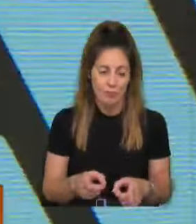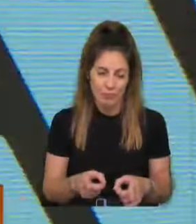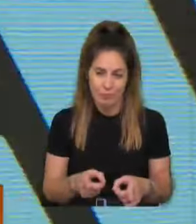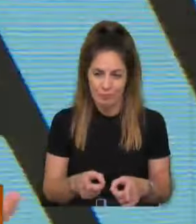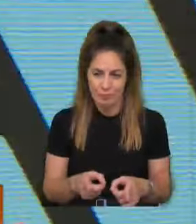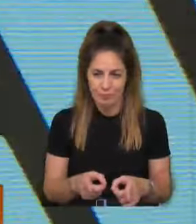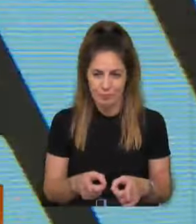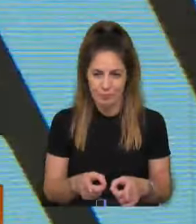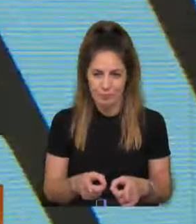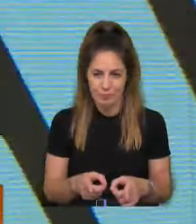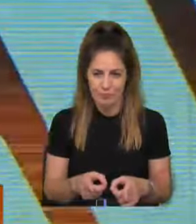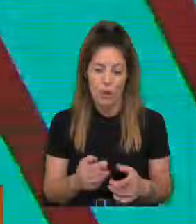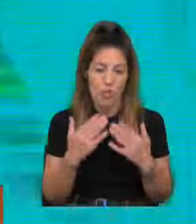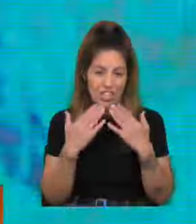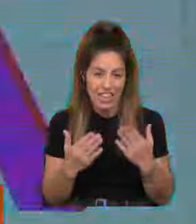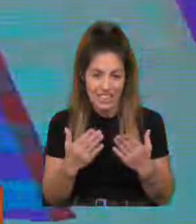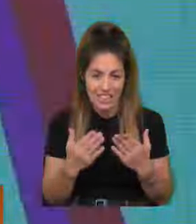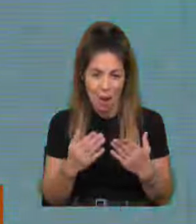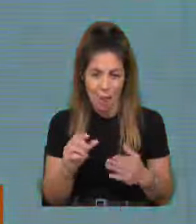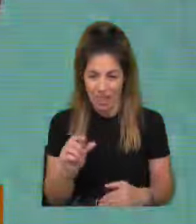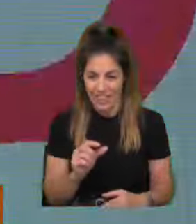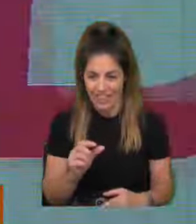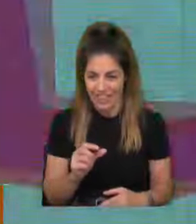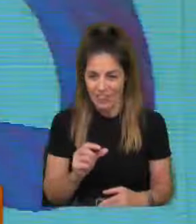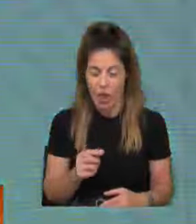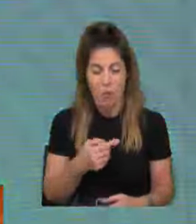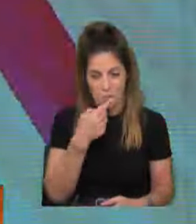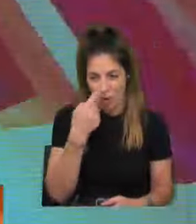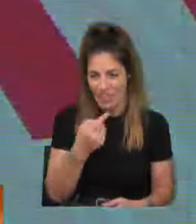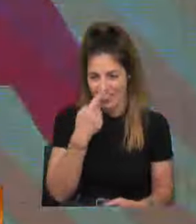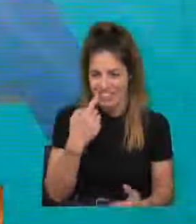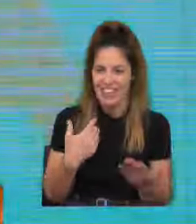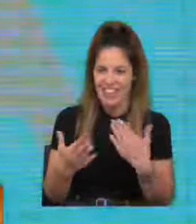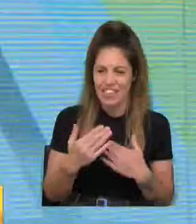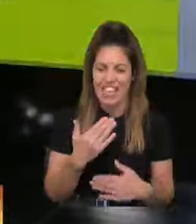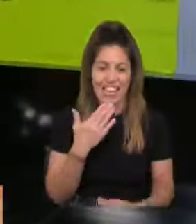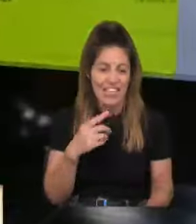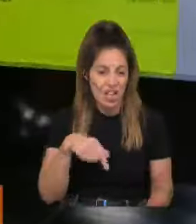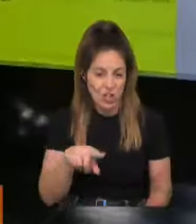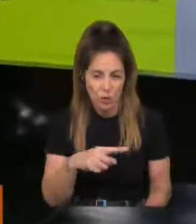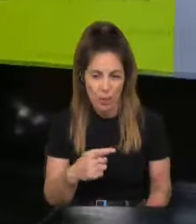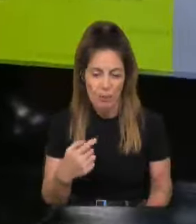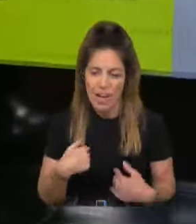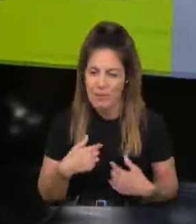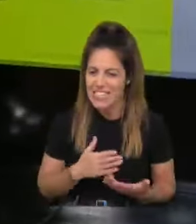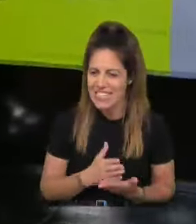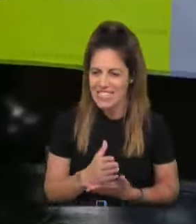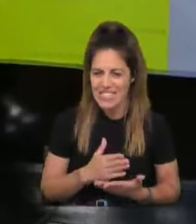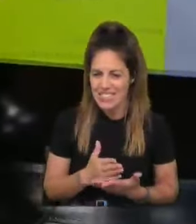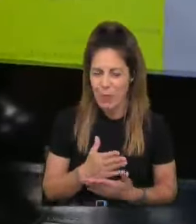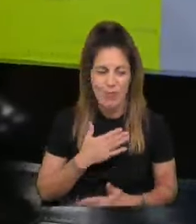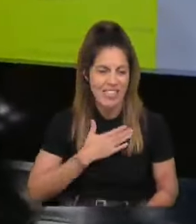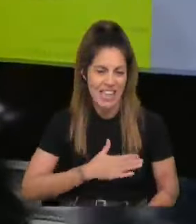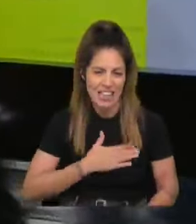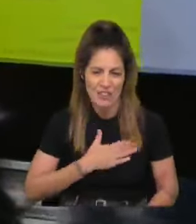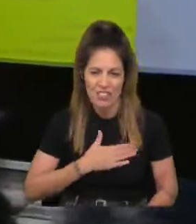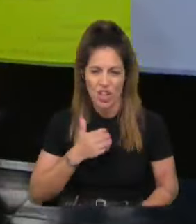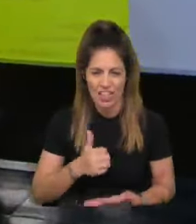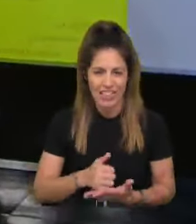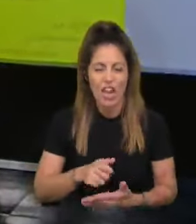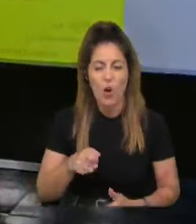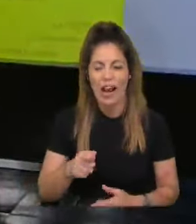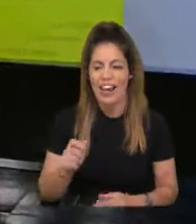del pit cnt gracias por este rato ha sido interesantísima la charla No gracias a ustedes para mí siempre es una enorme satisfacción estar en un